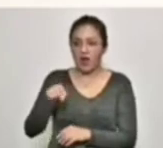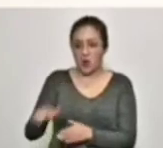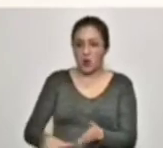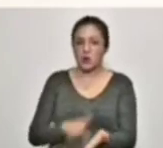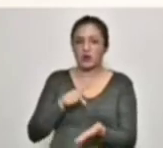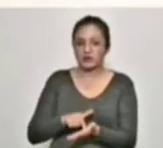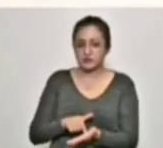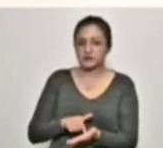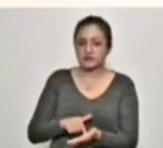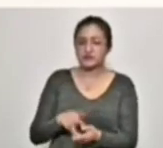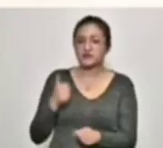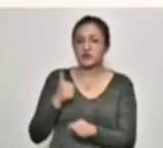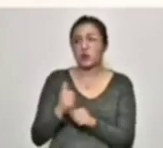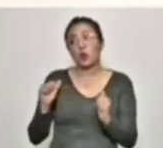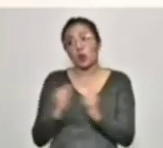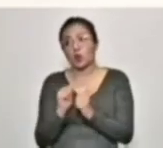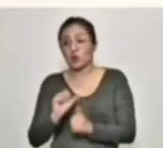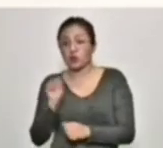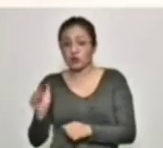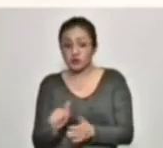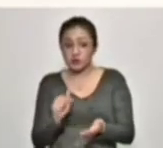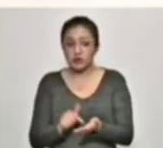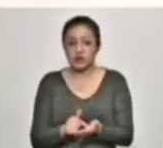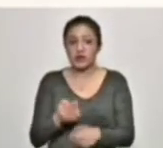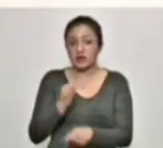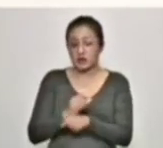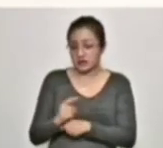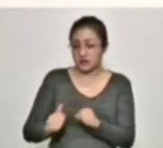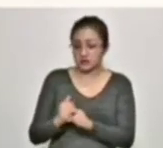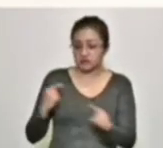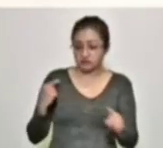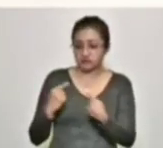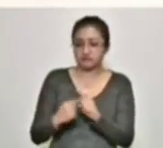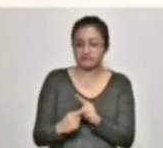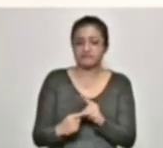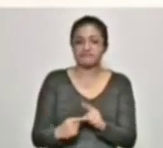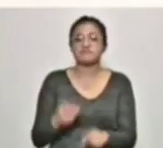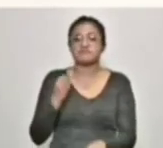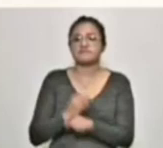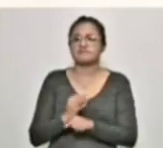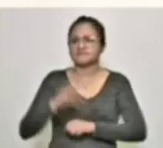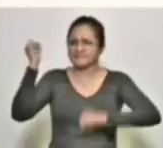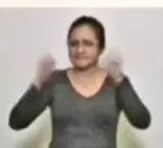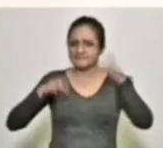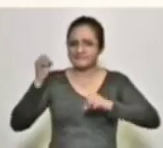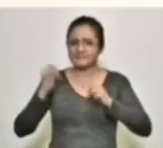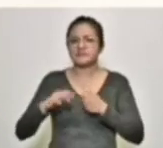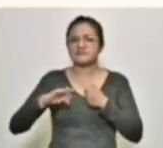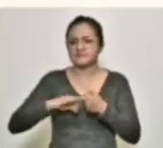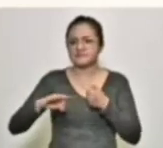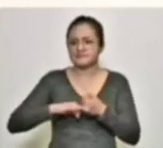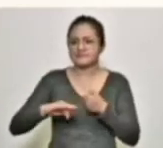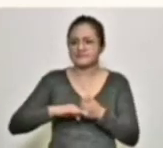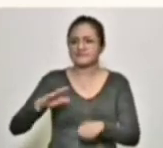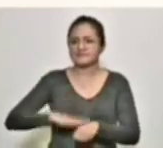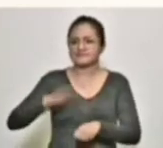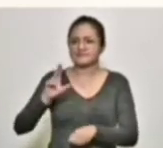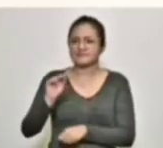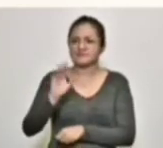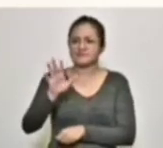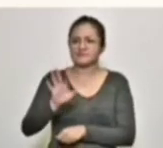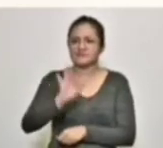zona respecto del promedio. Y este año, la precipitación es